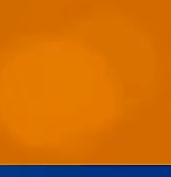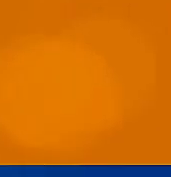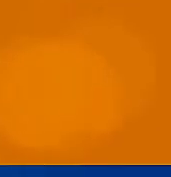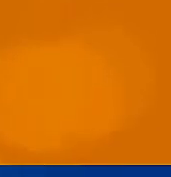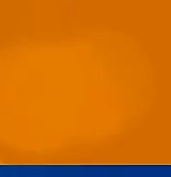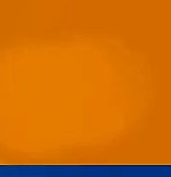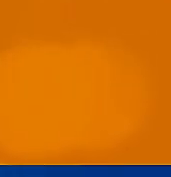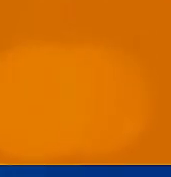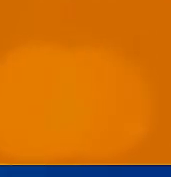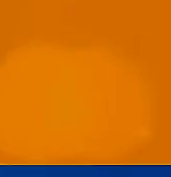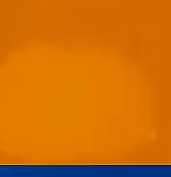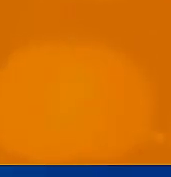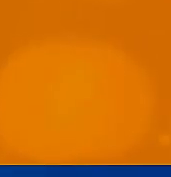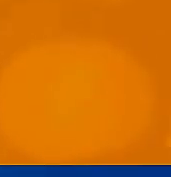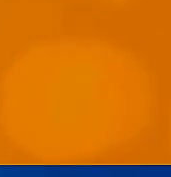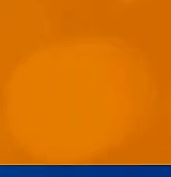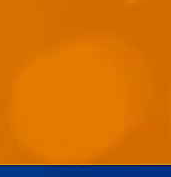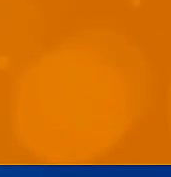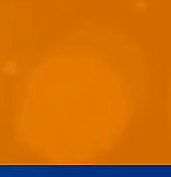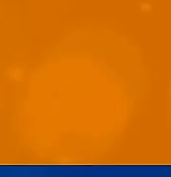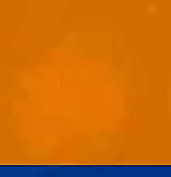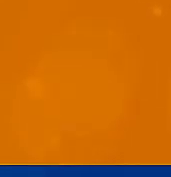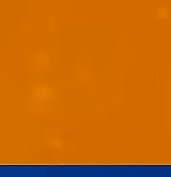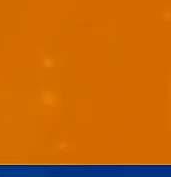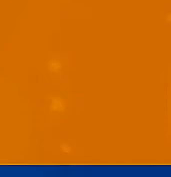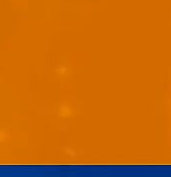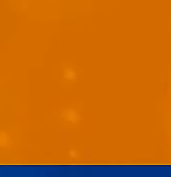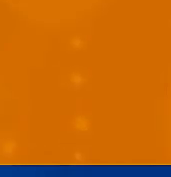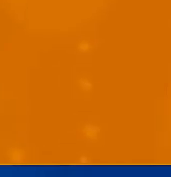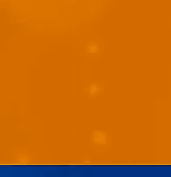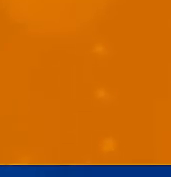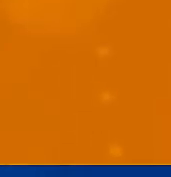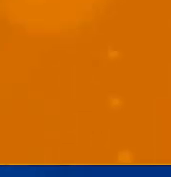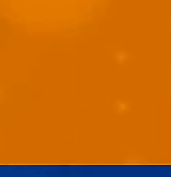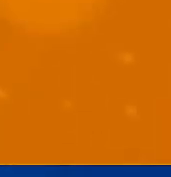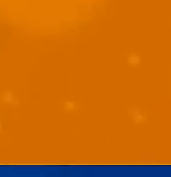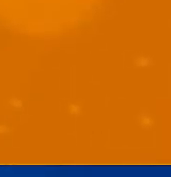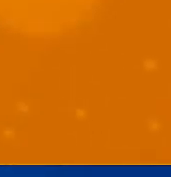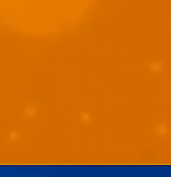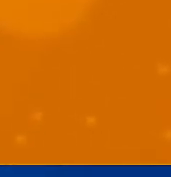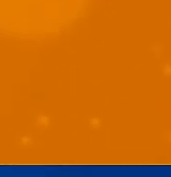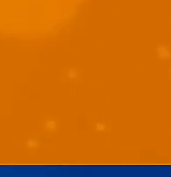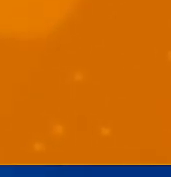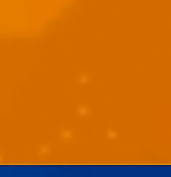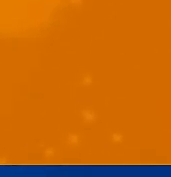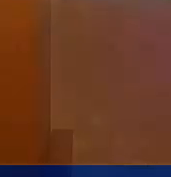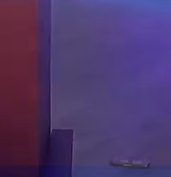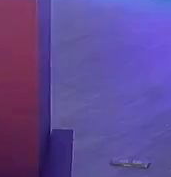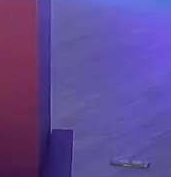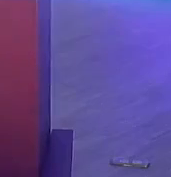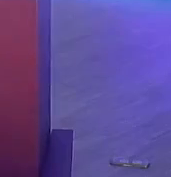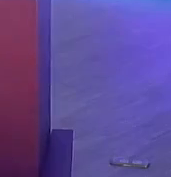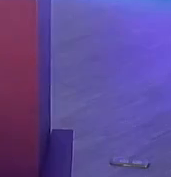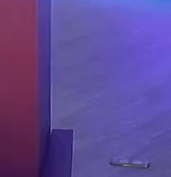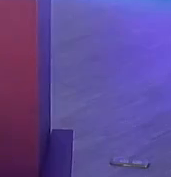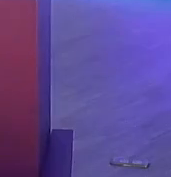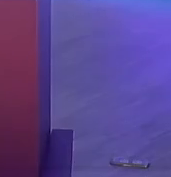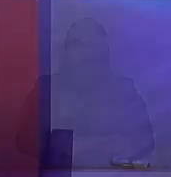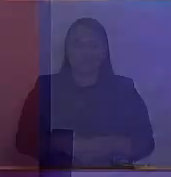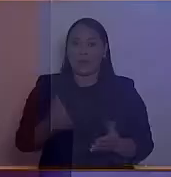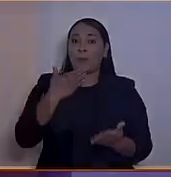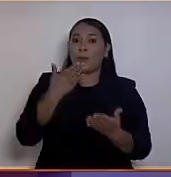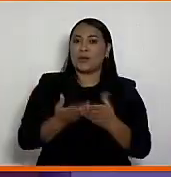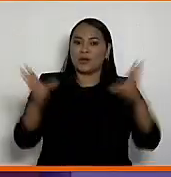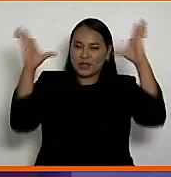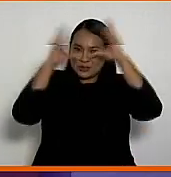suerte tendré. Bienvenidos al sorteo Loto. ¡Loto! ¡Te cambia la vida! Muy buenas